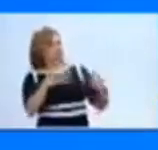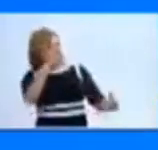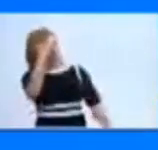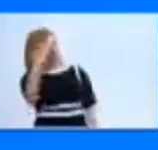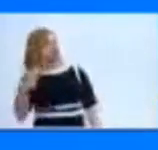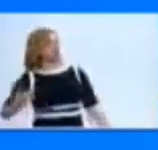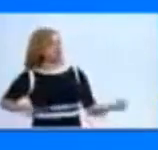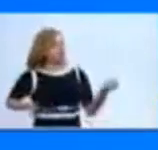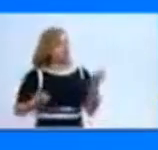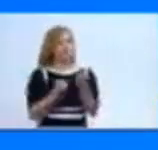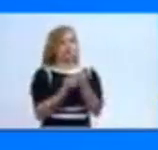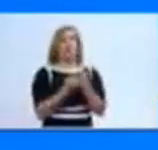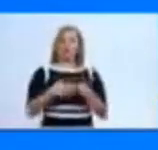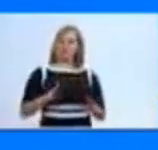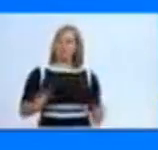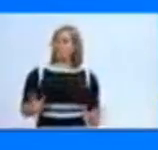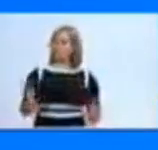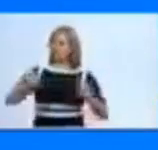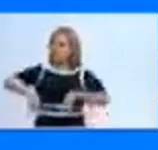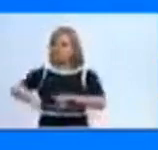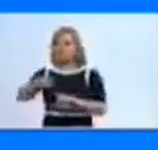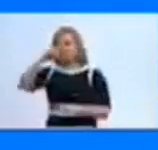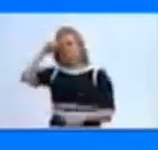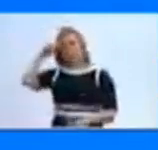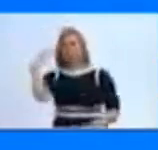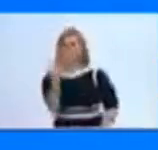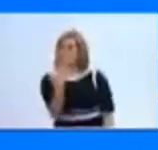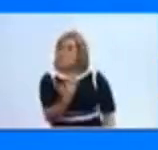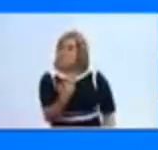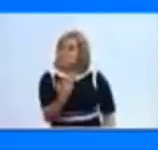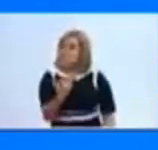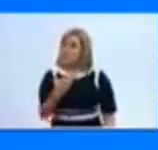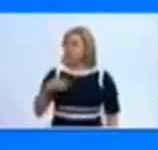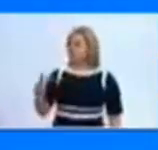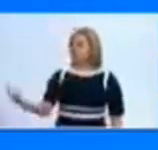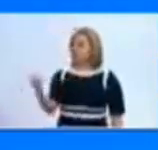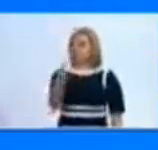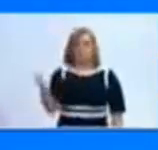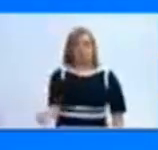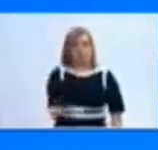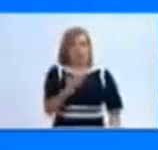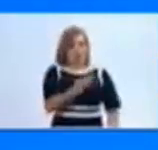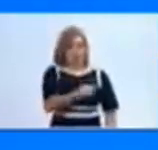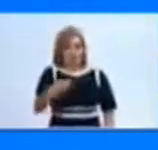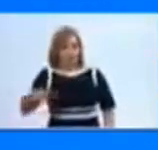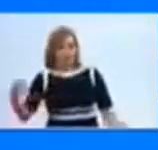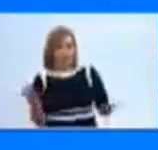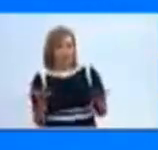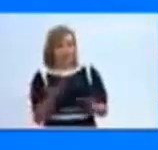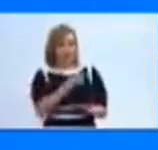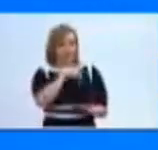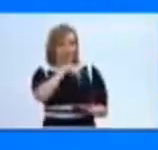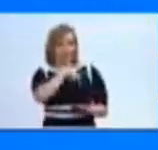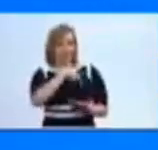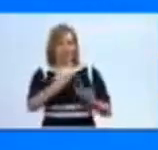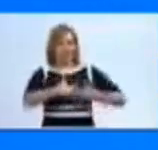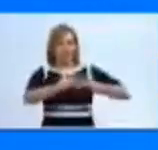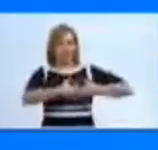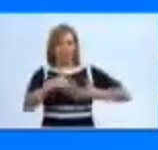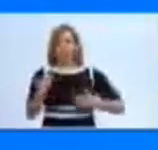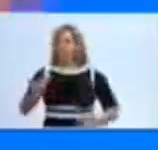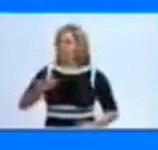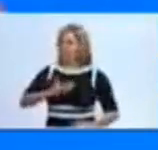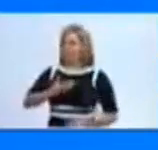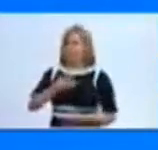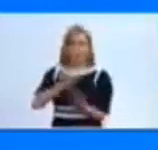ver florecer, porque al final lo que necesitamos es trabajo. Para los nuevos emprendedores tenemos proyectos y programas excelentes en nuestra propuesta que lo